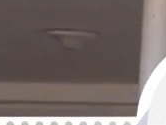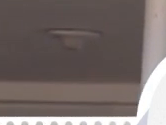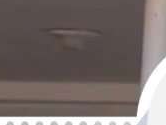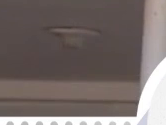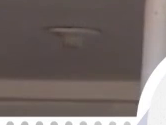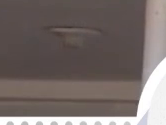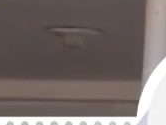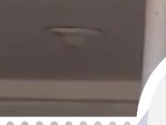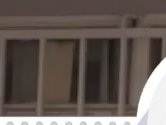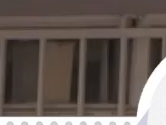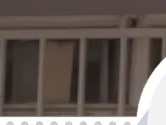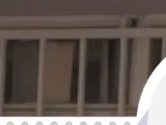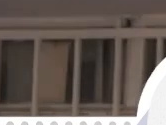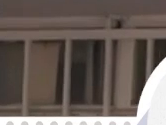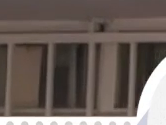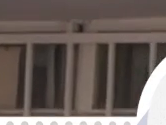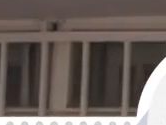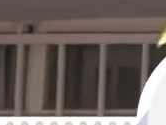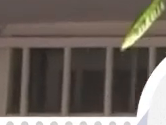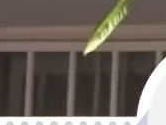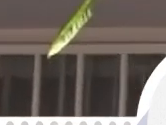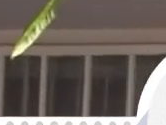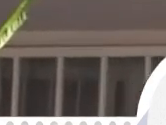4,000 millones de pesos, son como más de